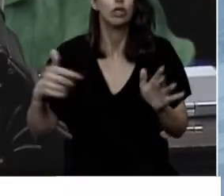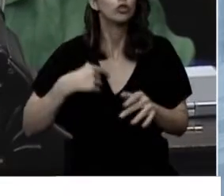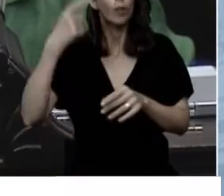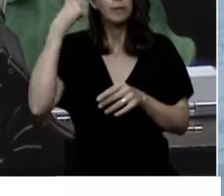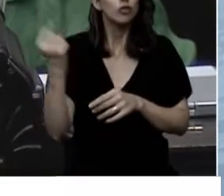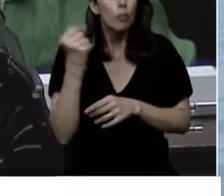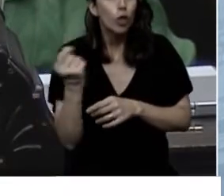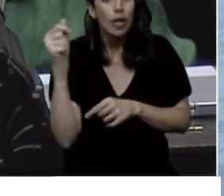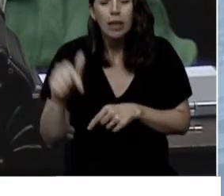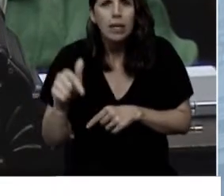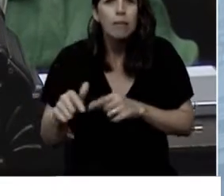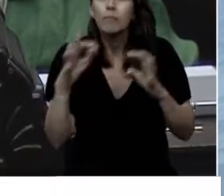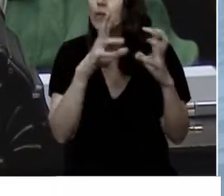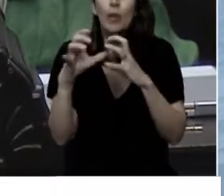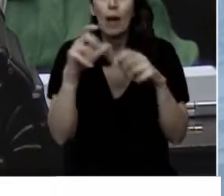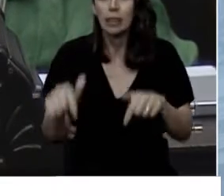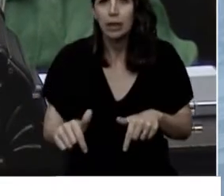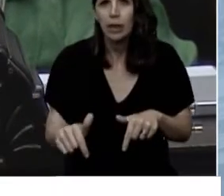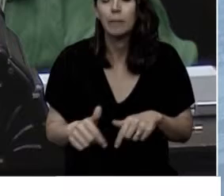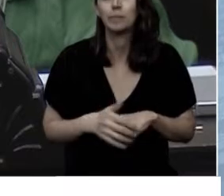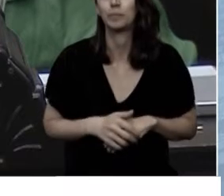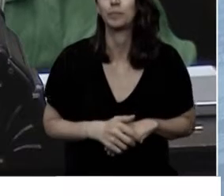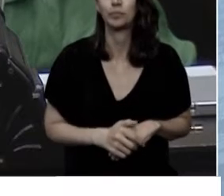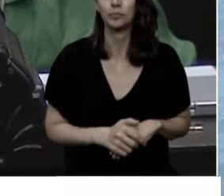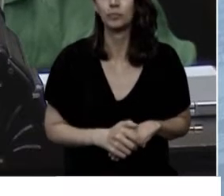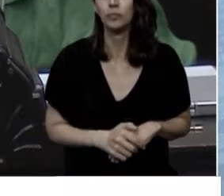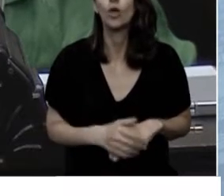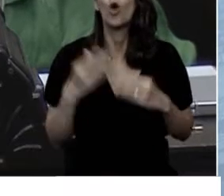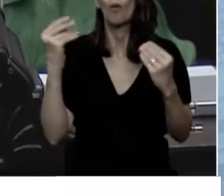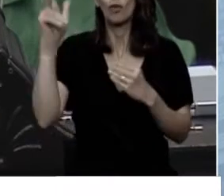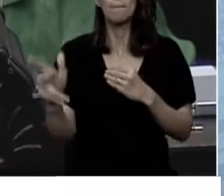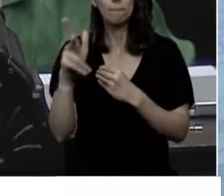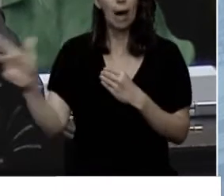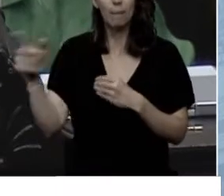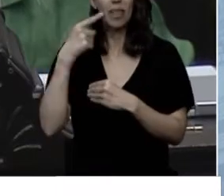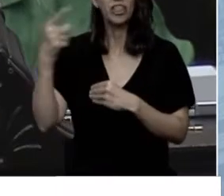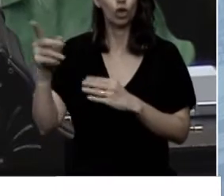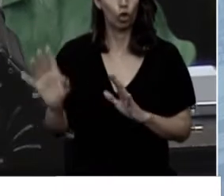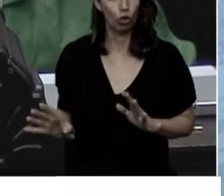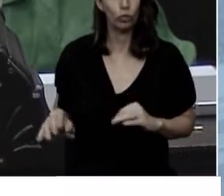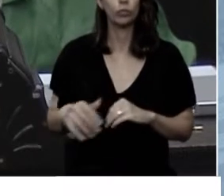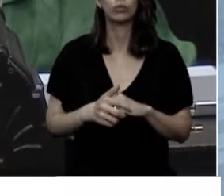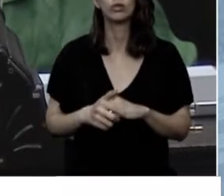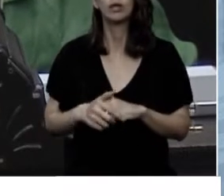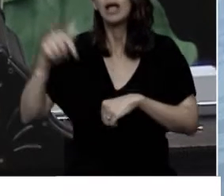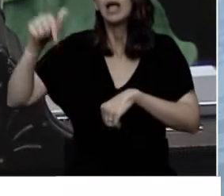en términos de lo que estamos discutiendo en este momento, cuando el Papa dice que esto no es un